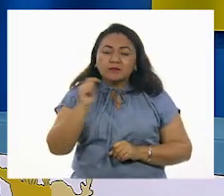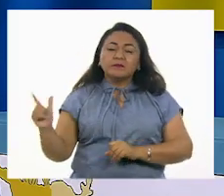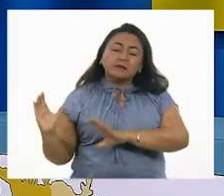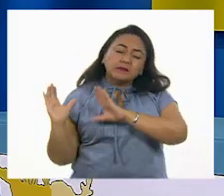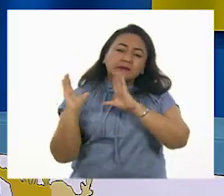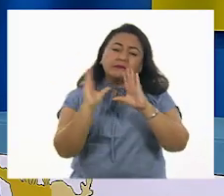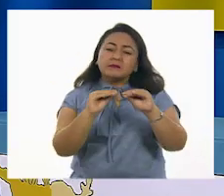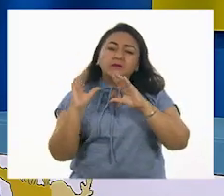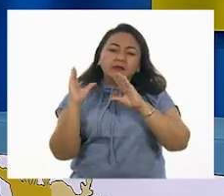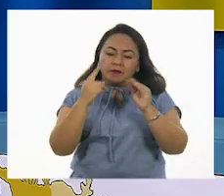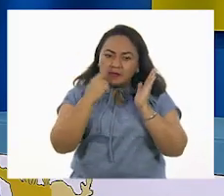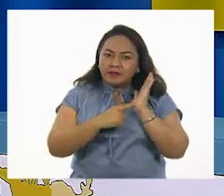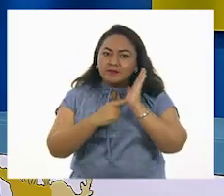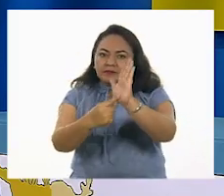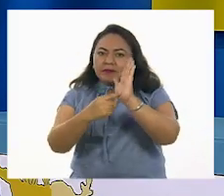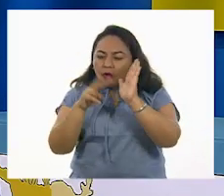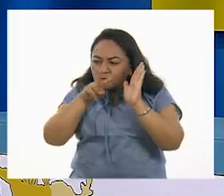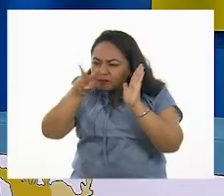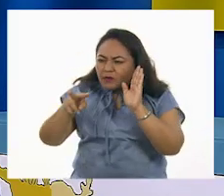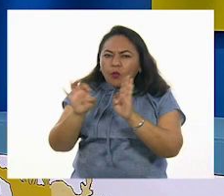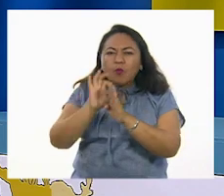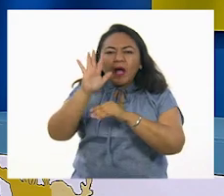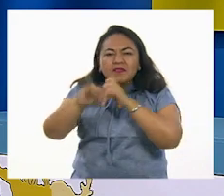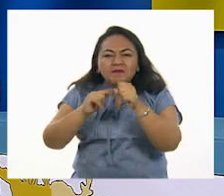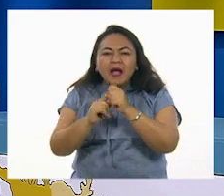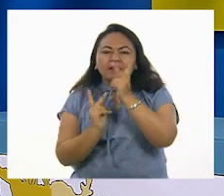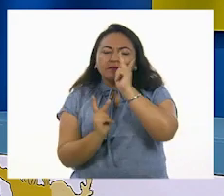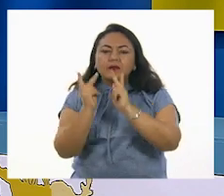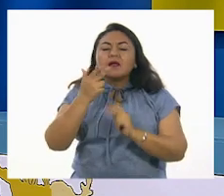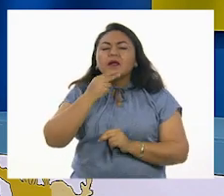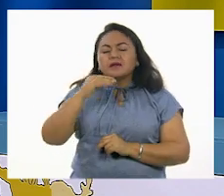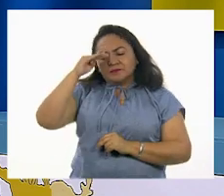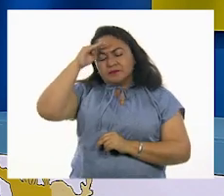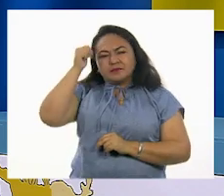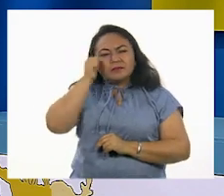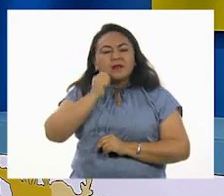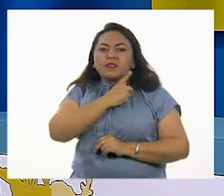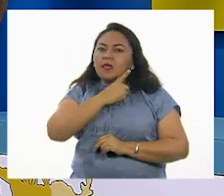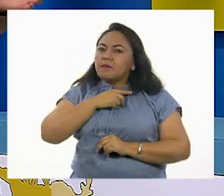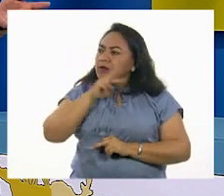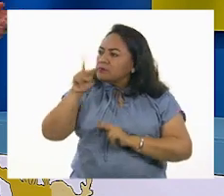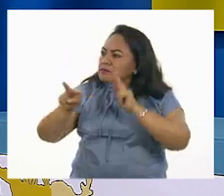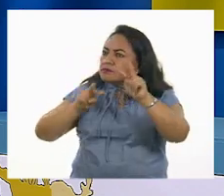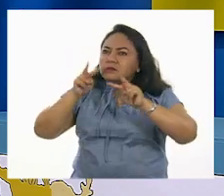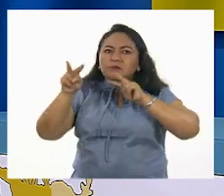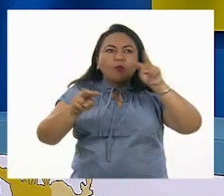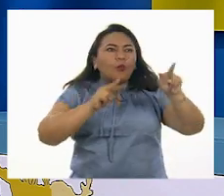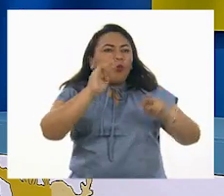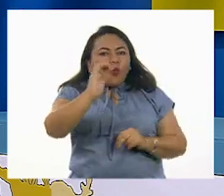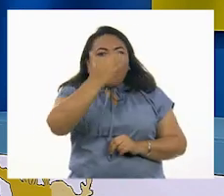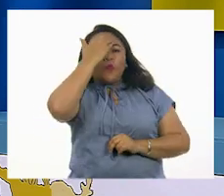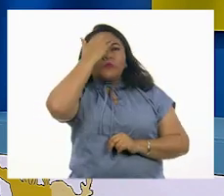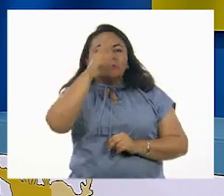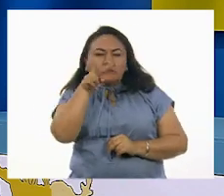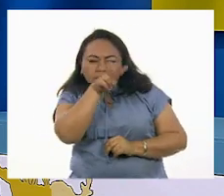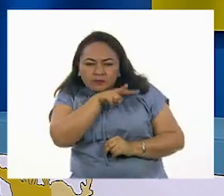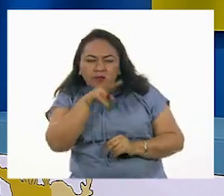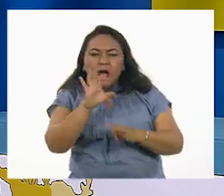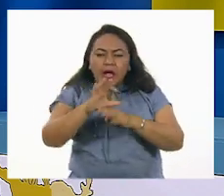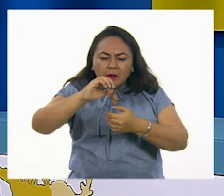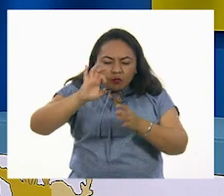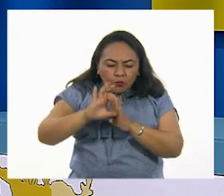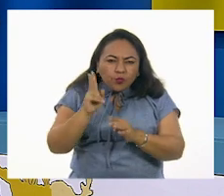Alejandro la observación de los seres vivos, pues Aristóteles pensaba que se debía conocer el mundo a través de la observación y la